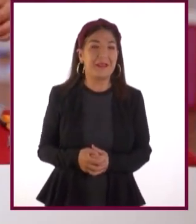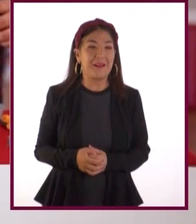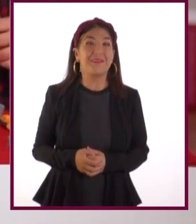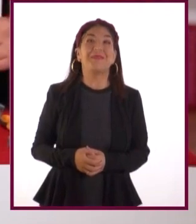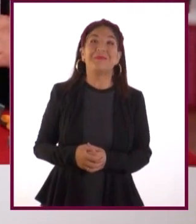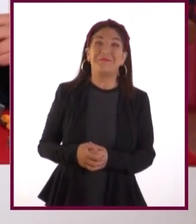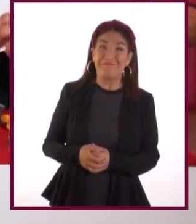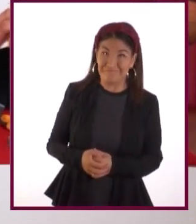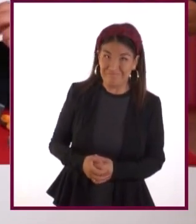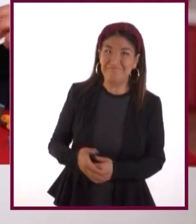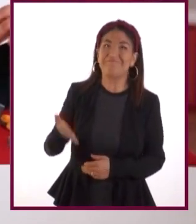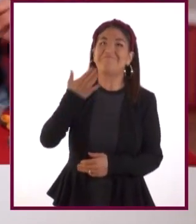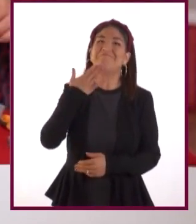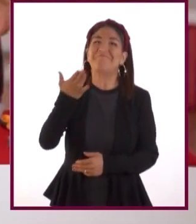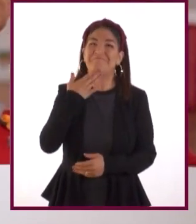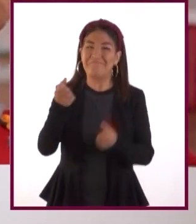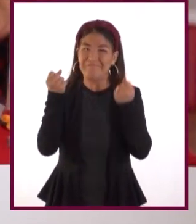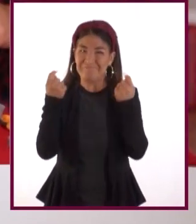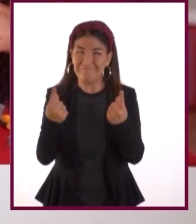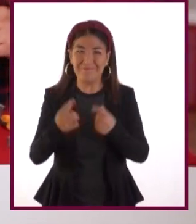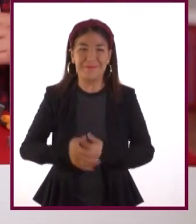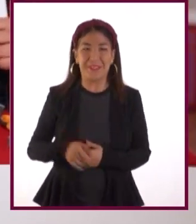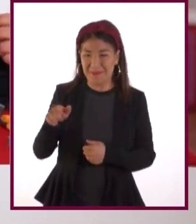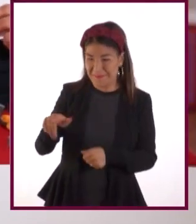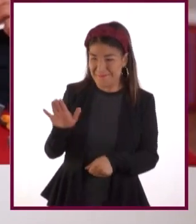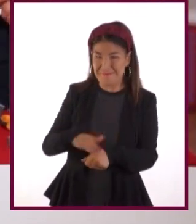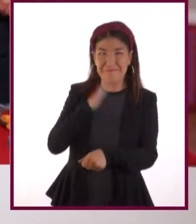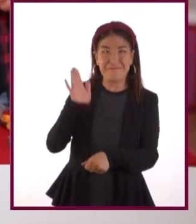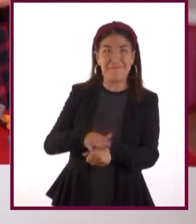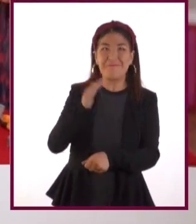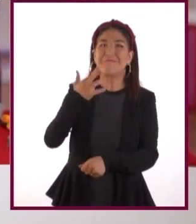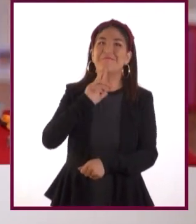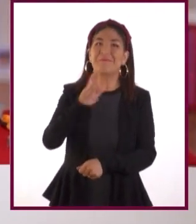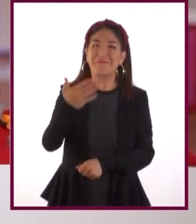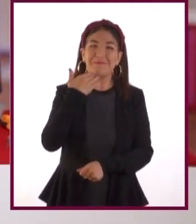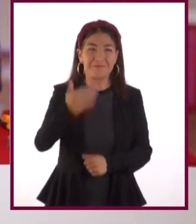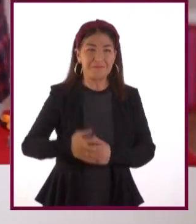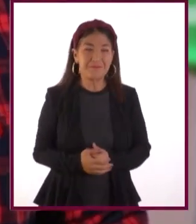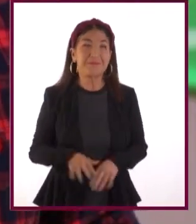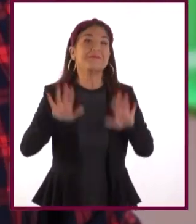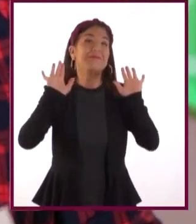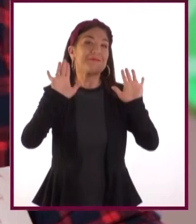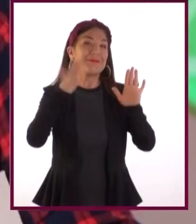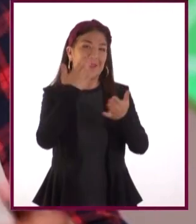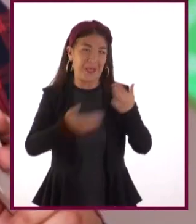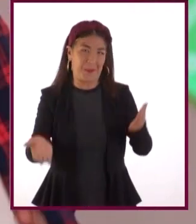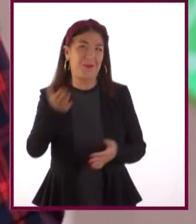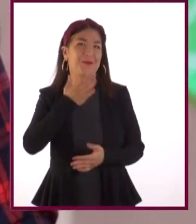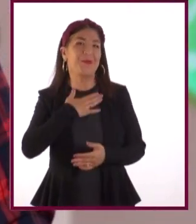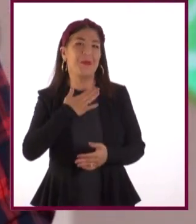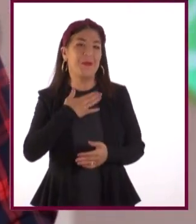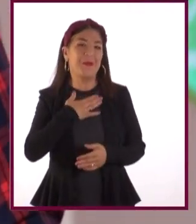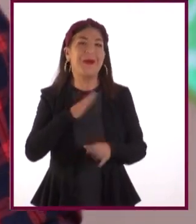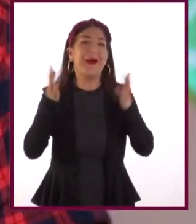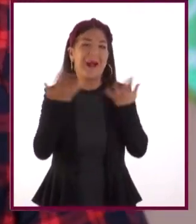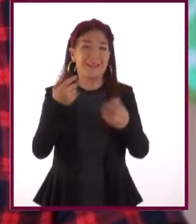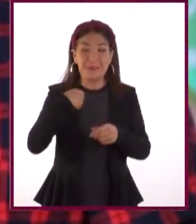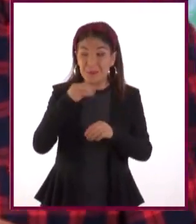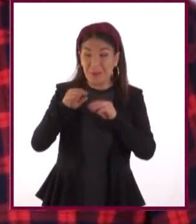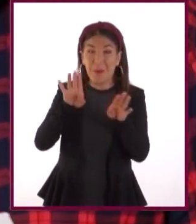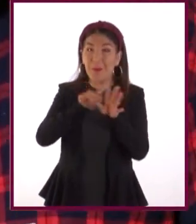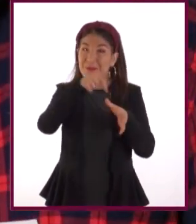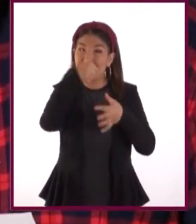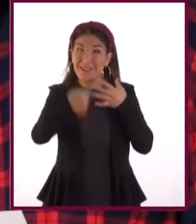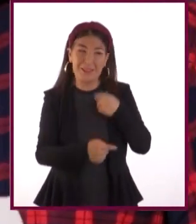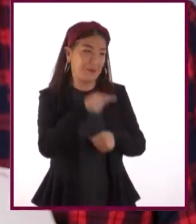bien. Ay, muy bien, Ernesto. Lo subiste a solucionar súper bien. Pero bueno, ahora es mi turno. Yo te